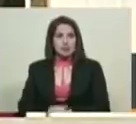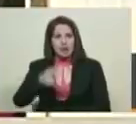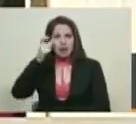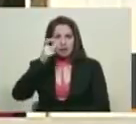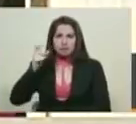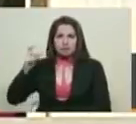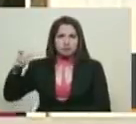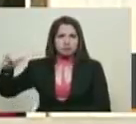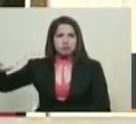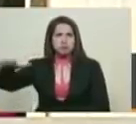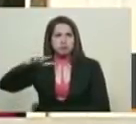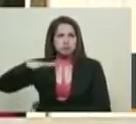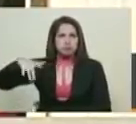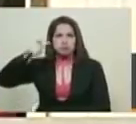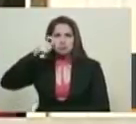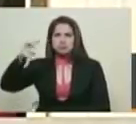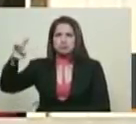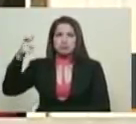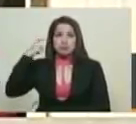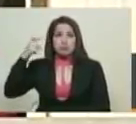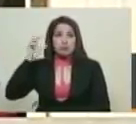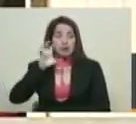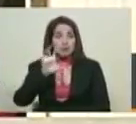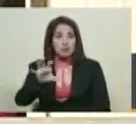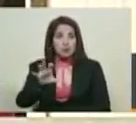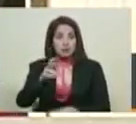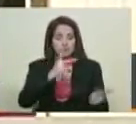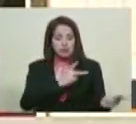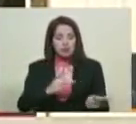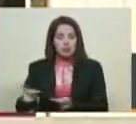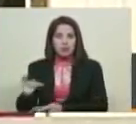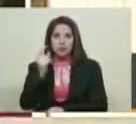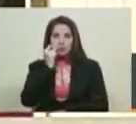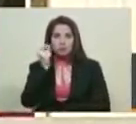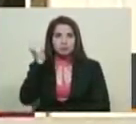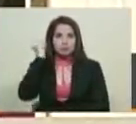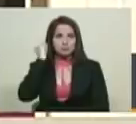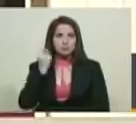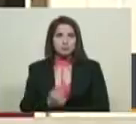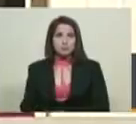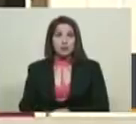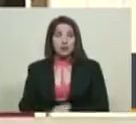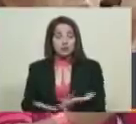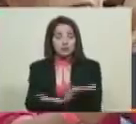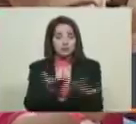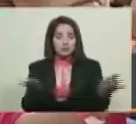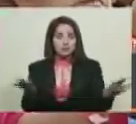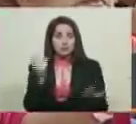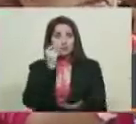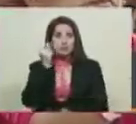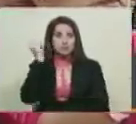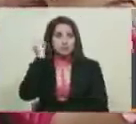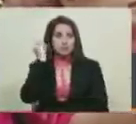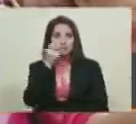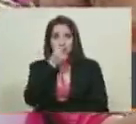campesinos y campesinas de la patria, bienvenidos y bienvenidas, todos y todas,